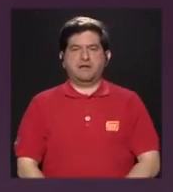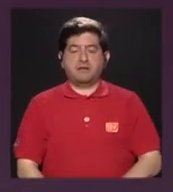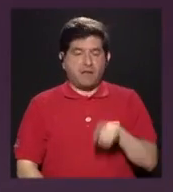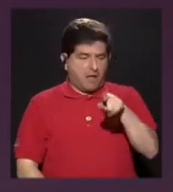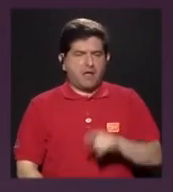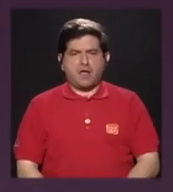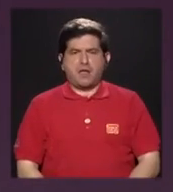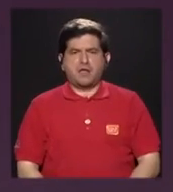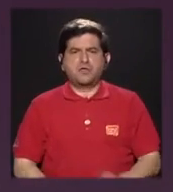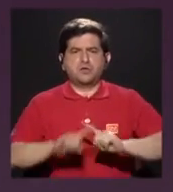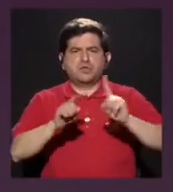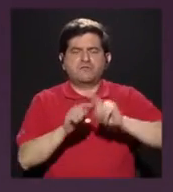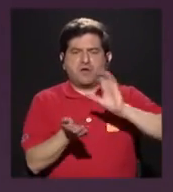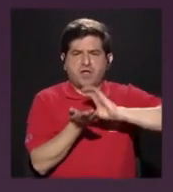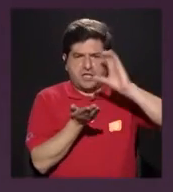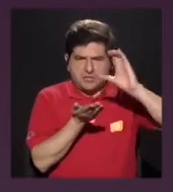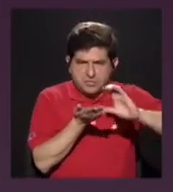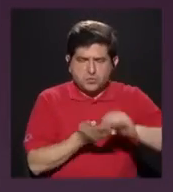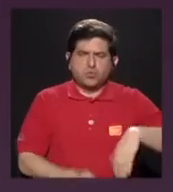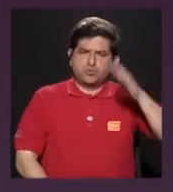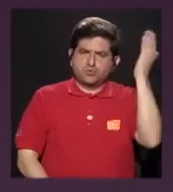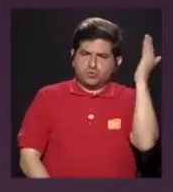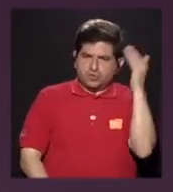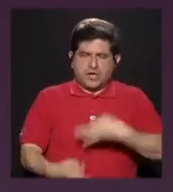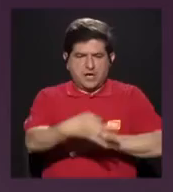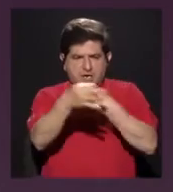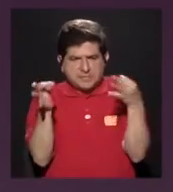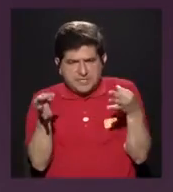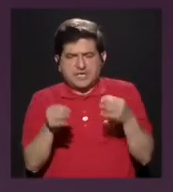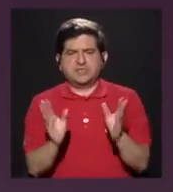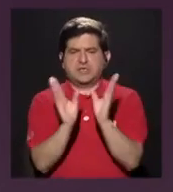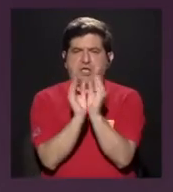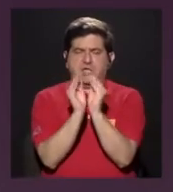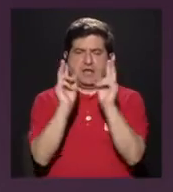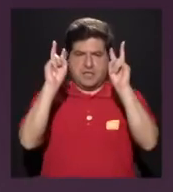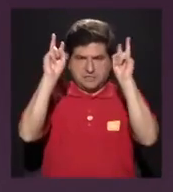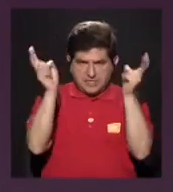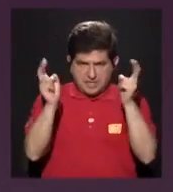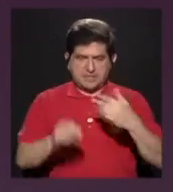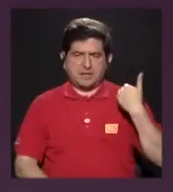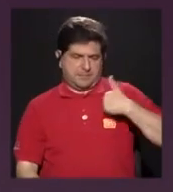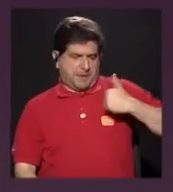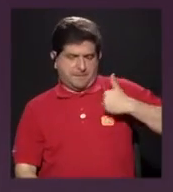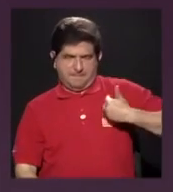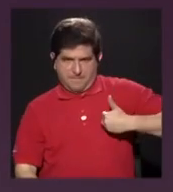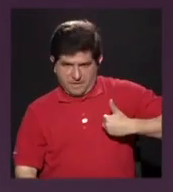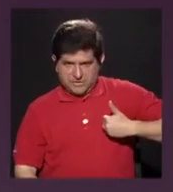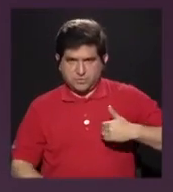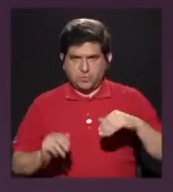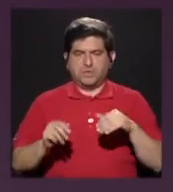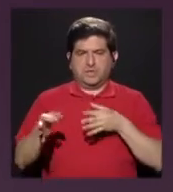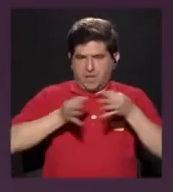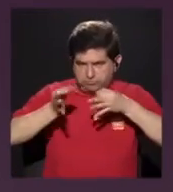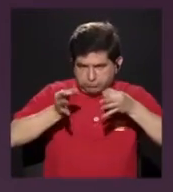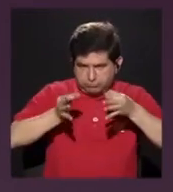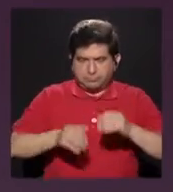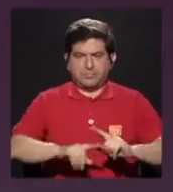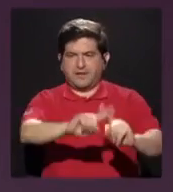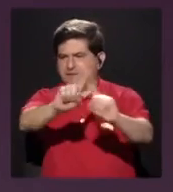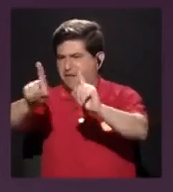impartir unos cursos unas charlas unos talleres seminarios sobre el tema de masculinidades a